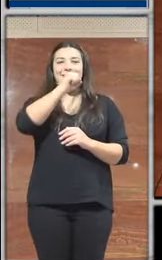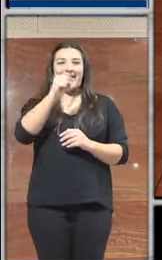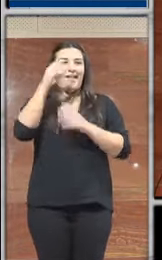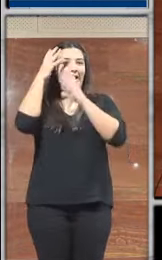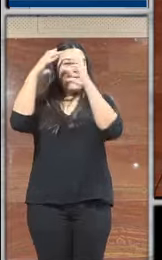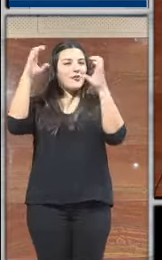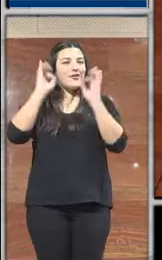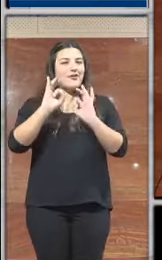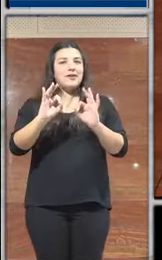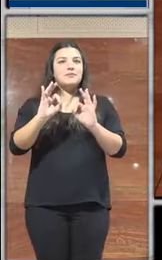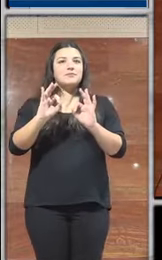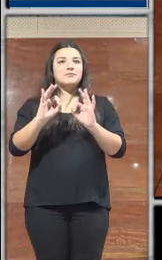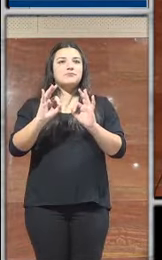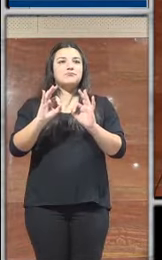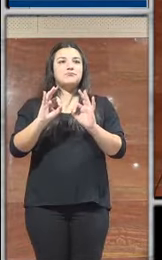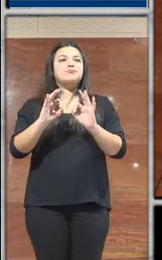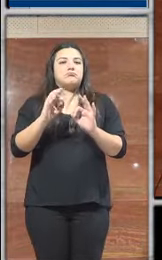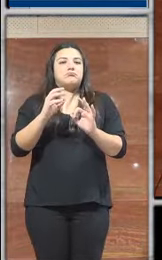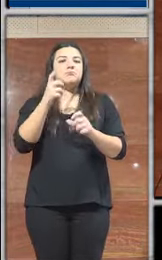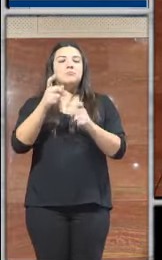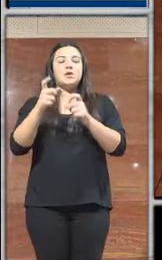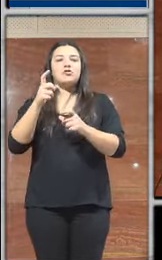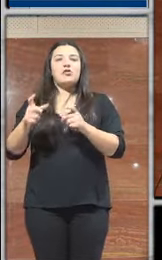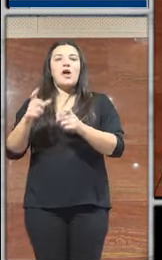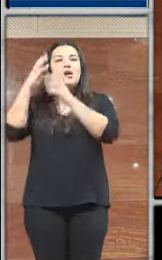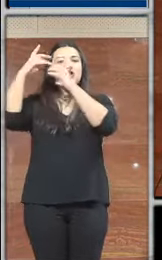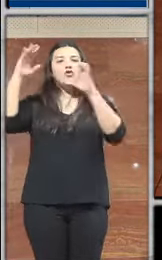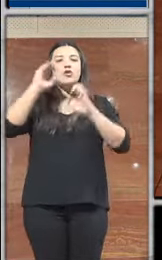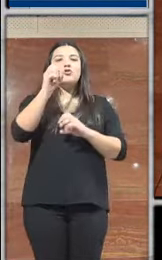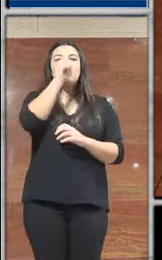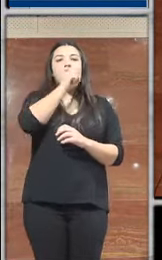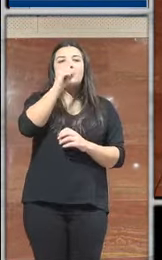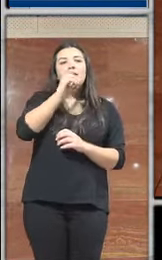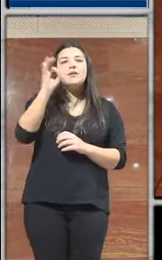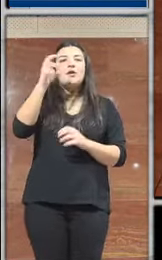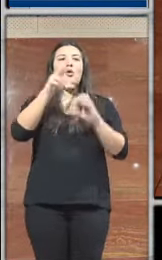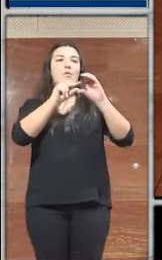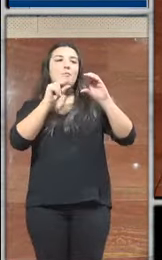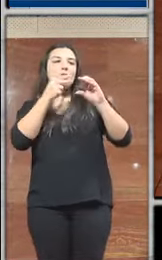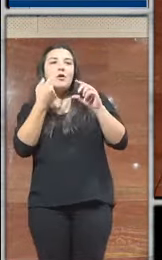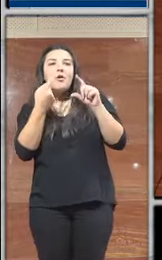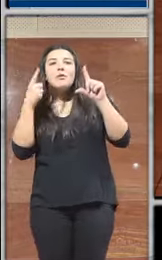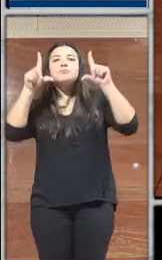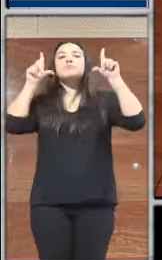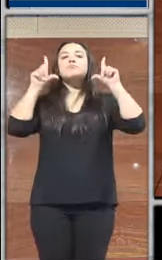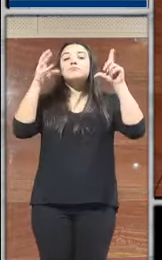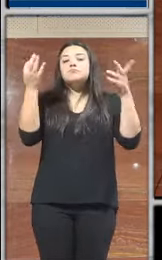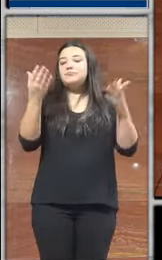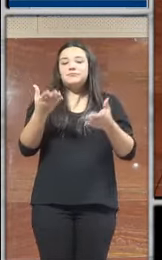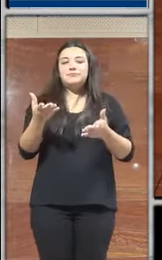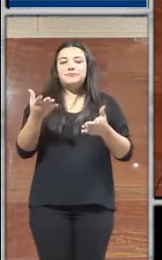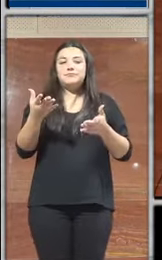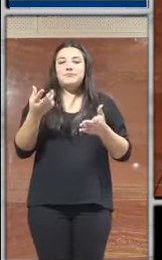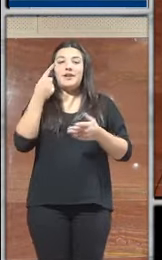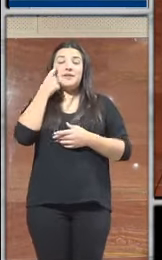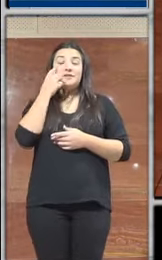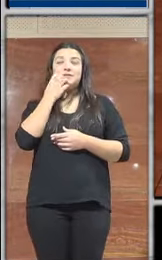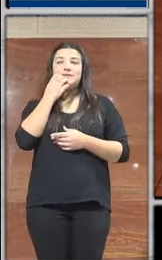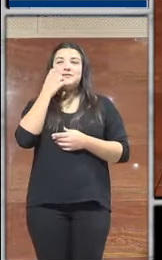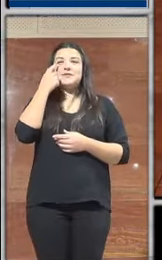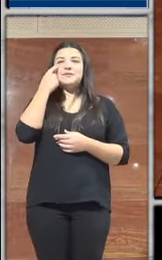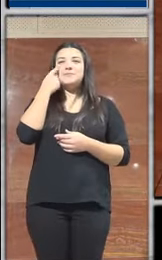mucha gente que su sueño es ser cantante, y salir en un vídeo, y yo os enseño los vídeos de mi hija de aquí del móvil, ¿no? Que se hace ella sola. Y cuando vea gente